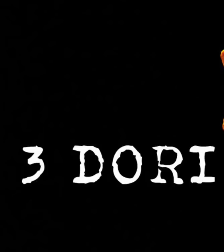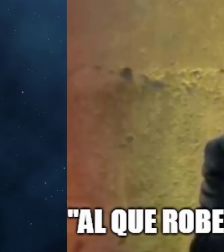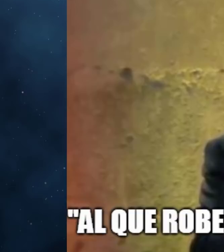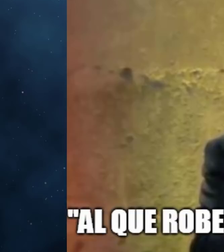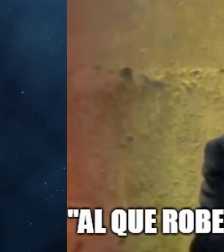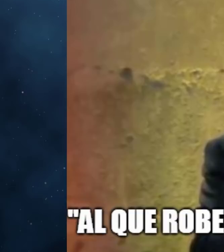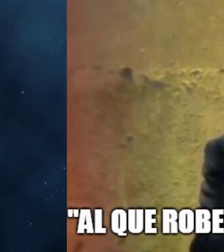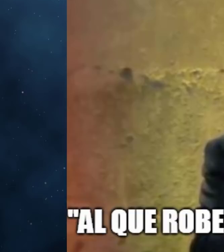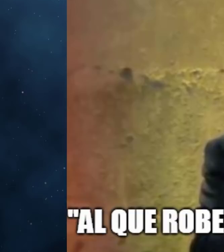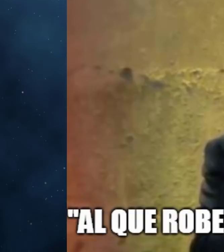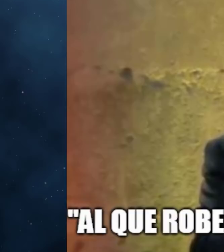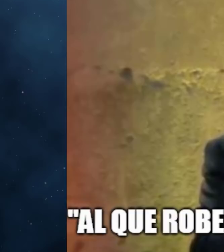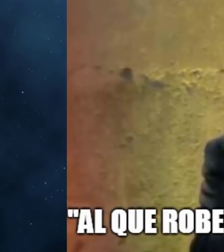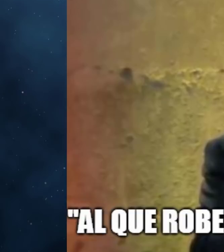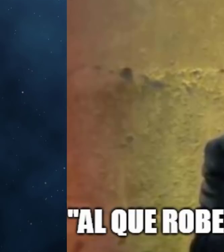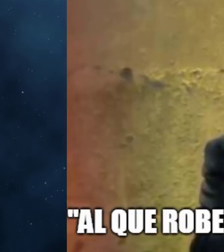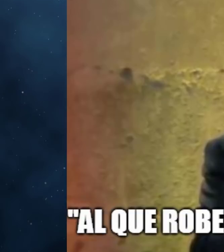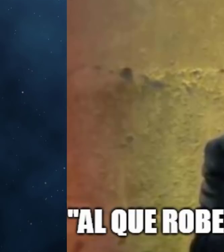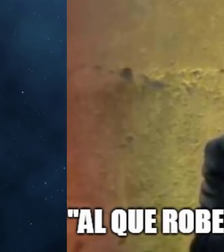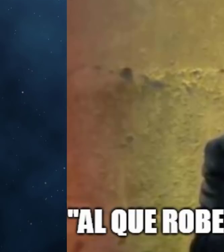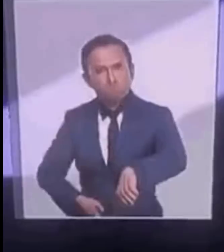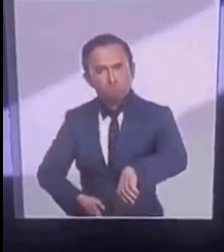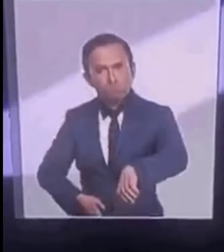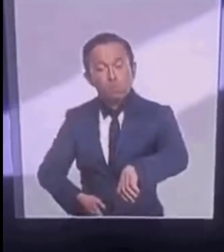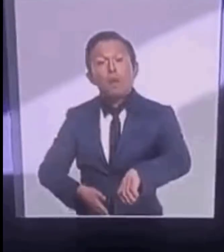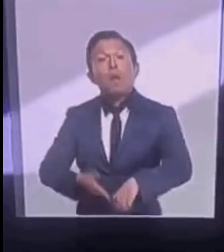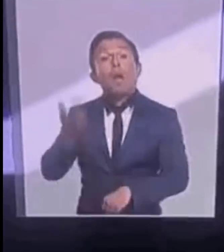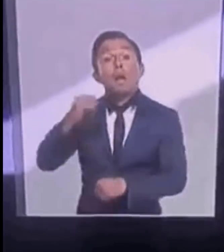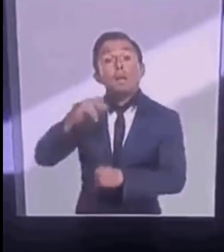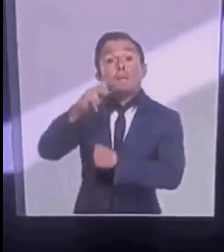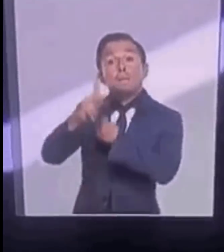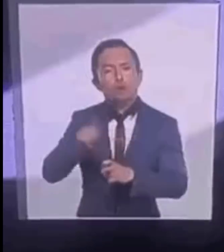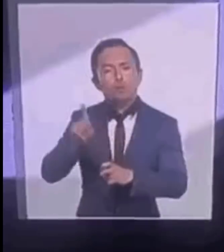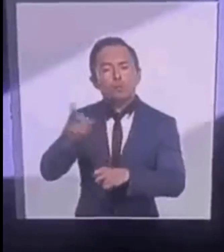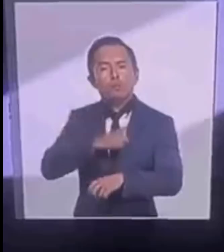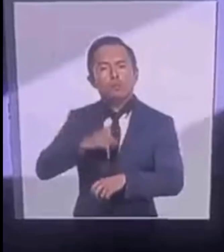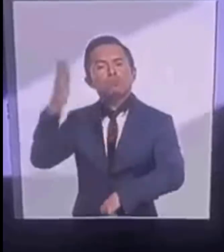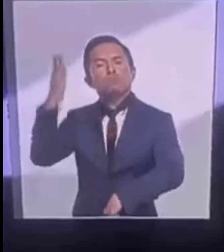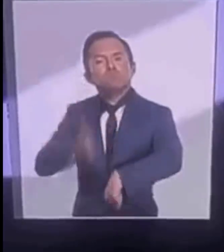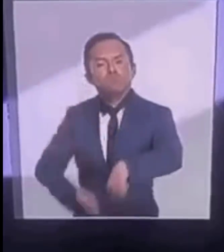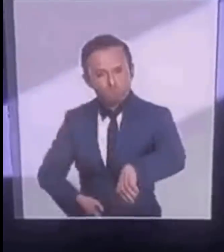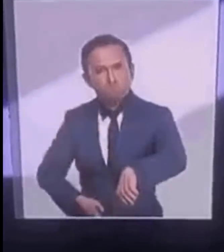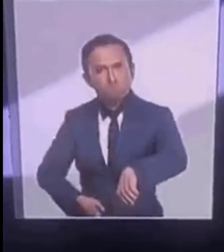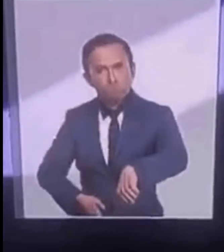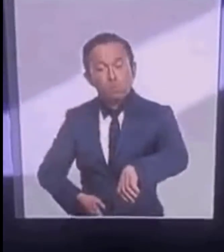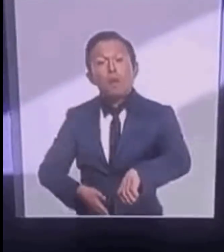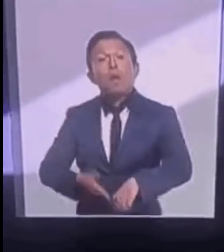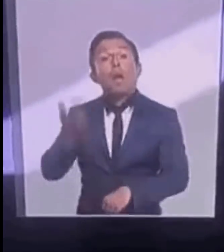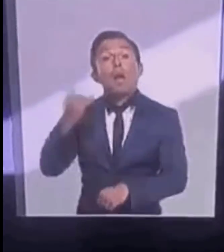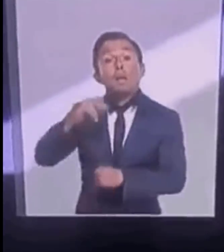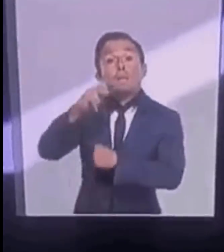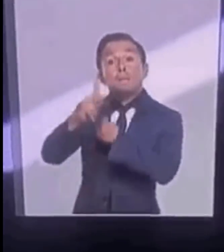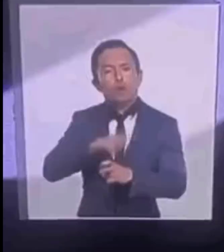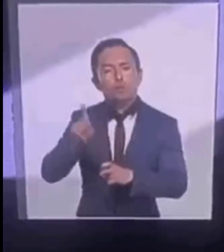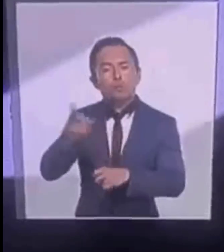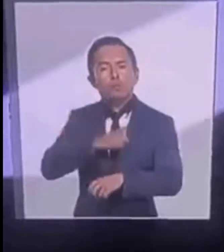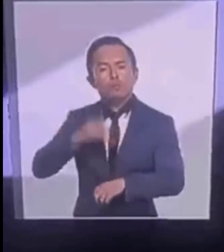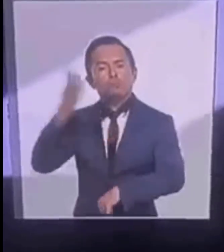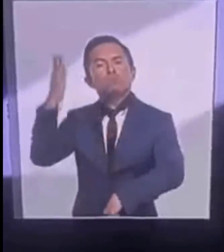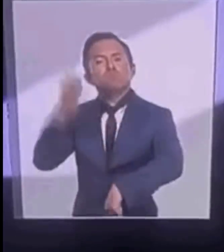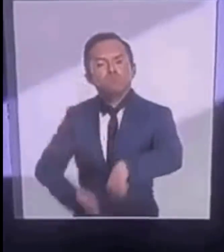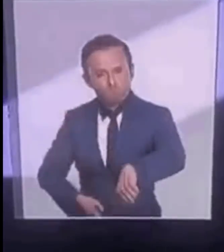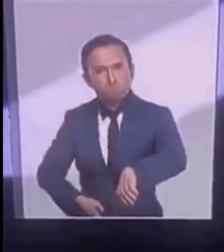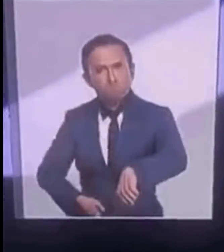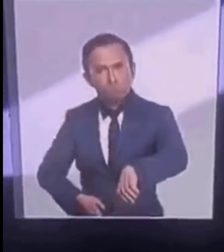al ladrón y a la ladrona, cortarles la mano a ambos en retribución por lo que han hecho, como castigo